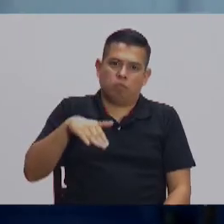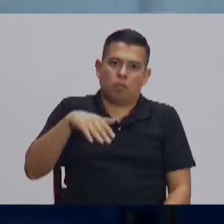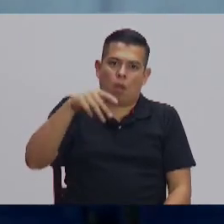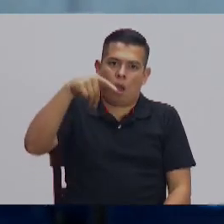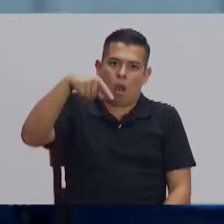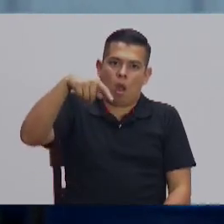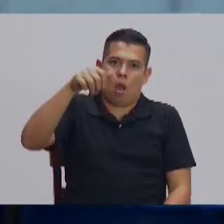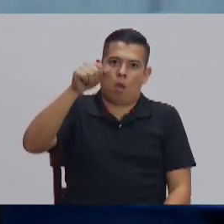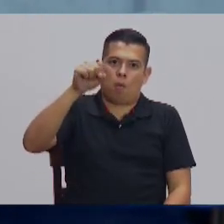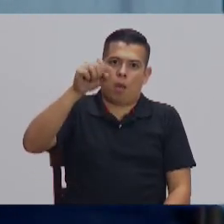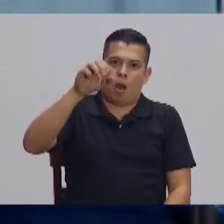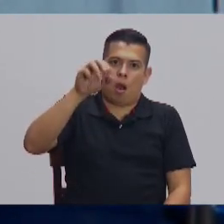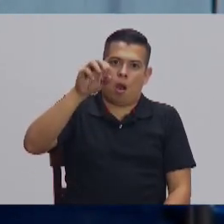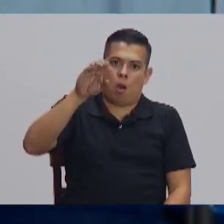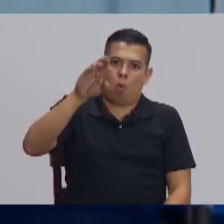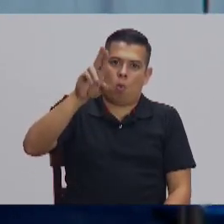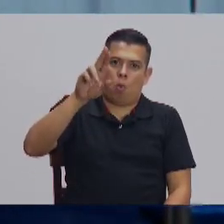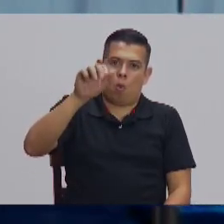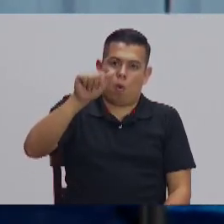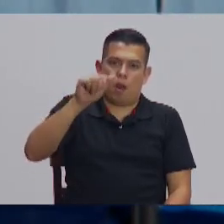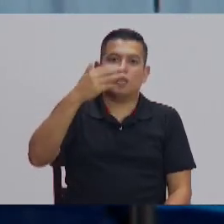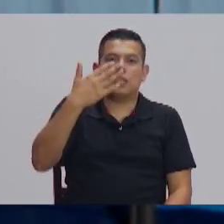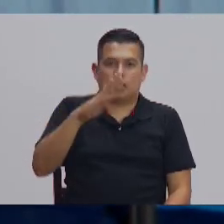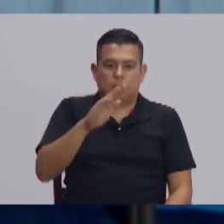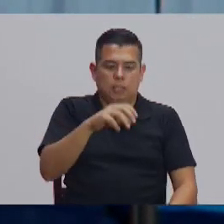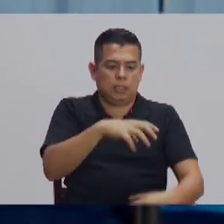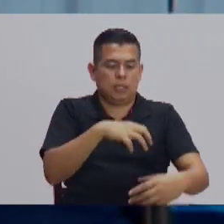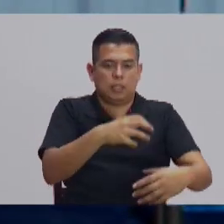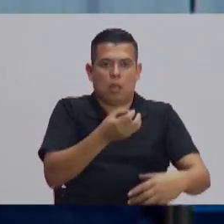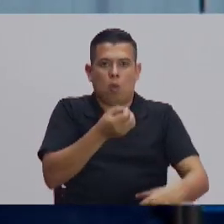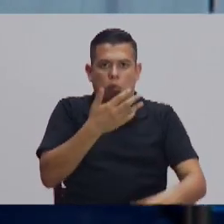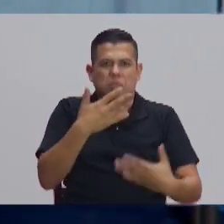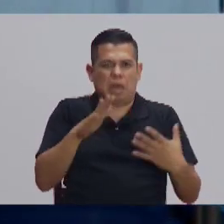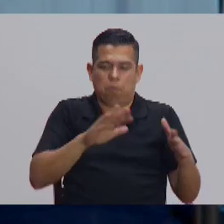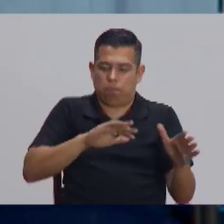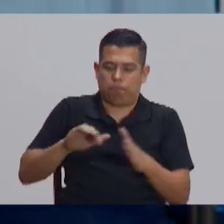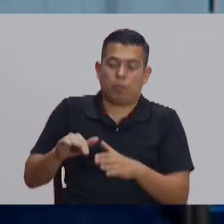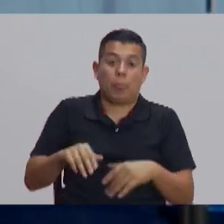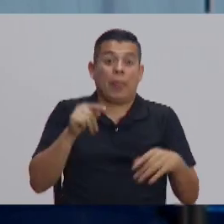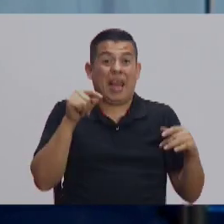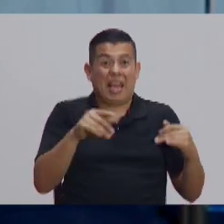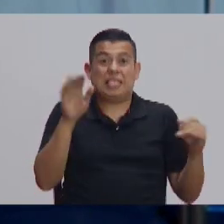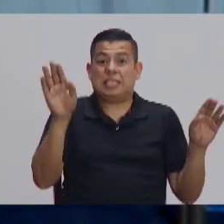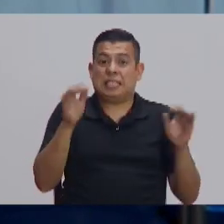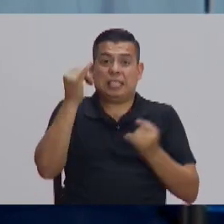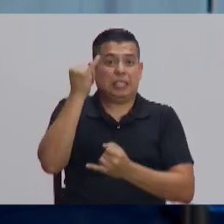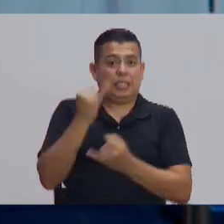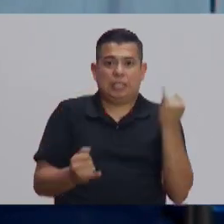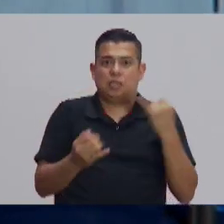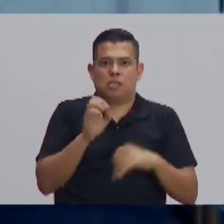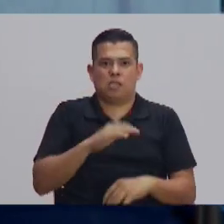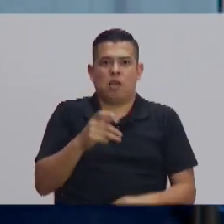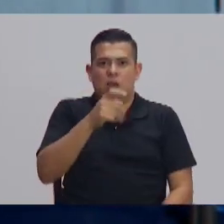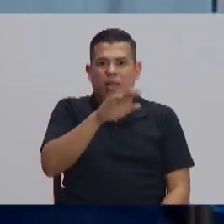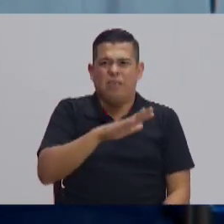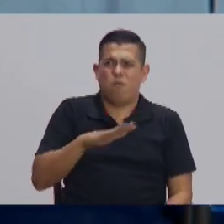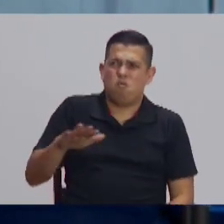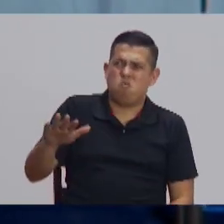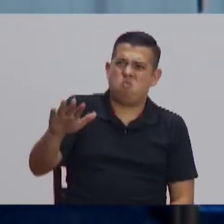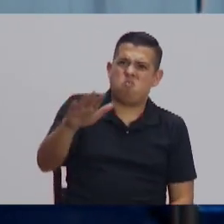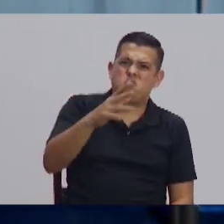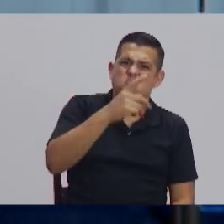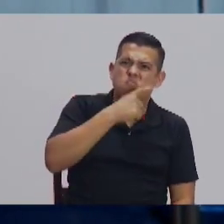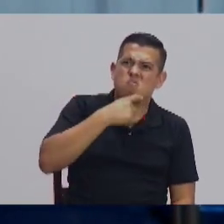comido del fruto de la tierra ya se había terminado en este capítulo termina el desierto